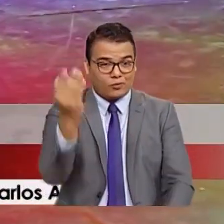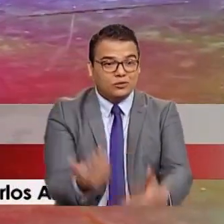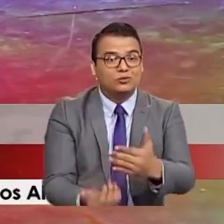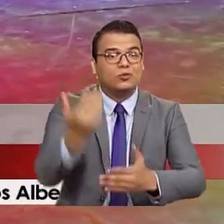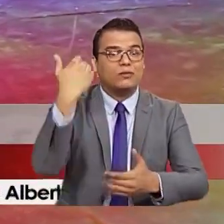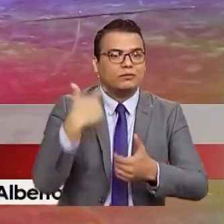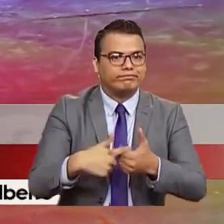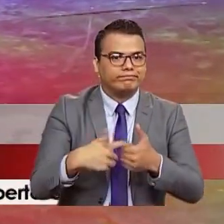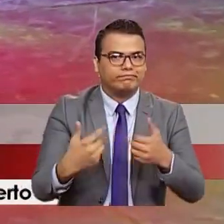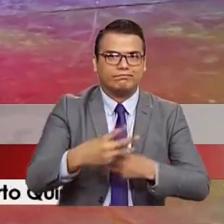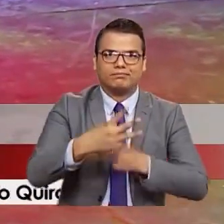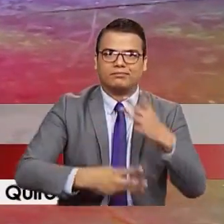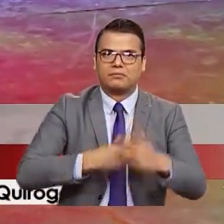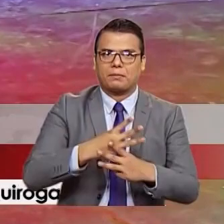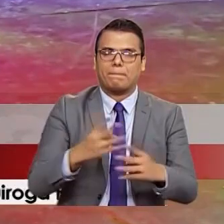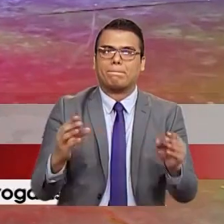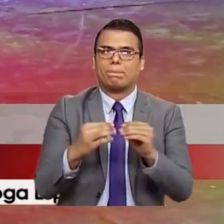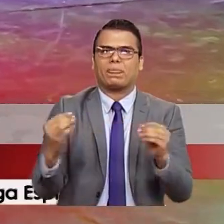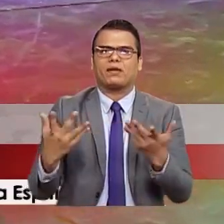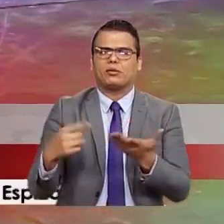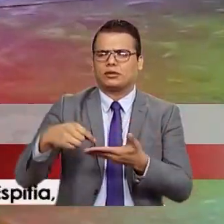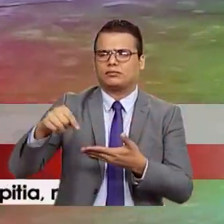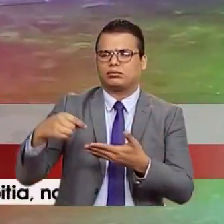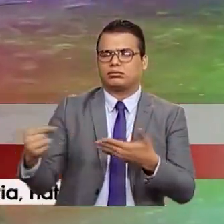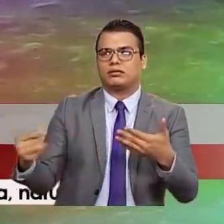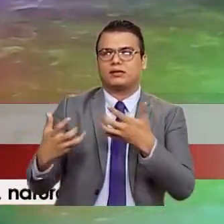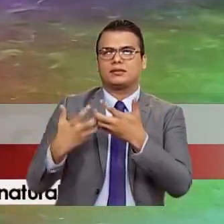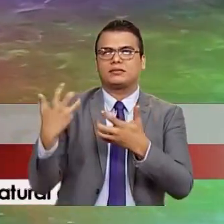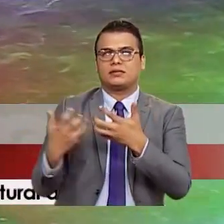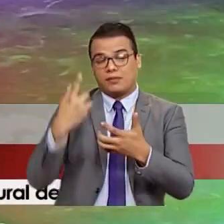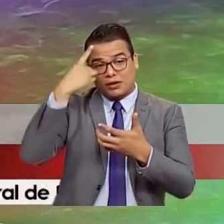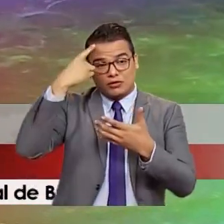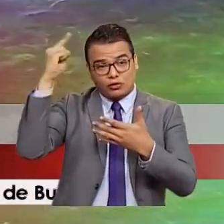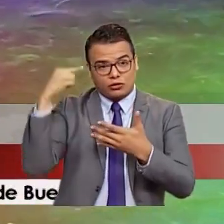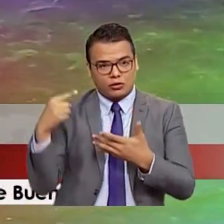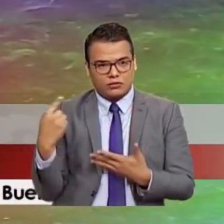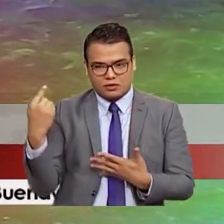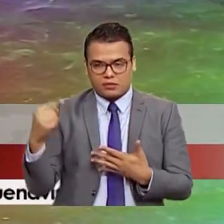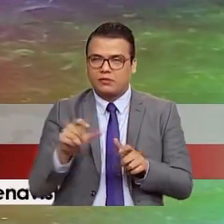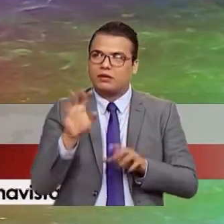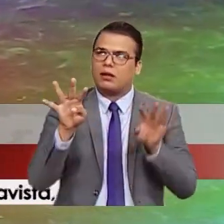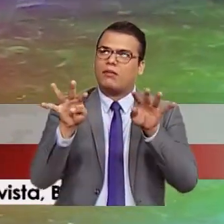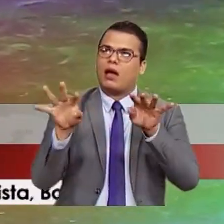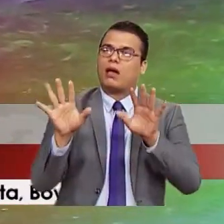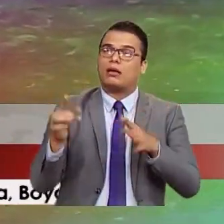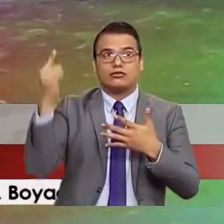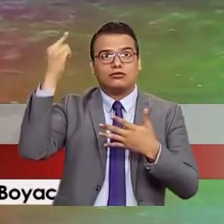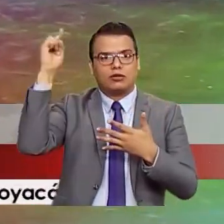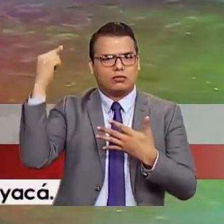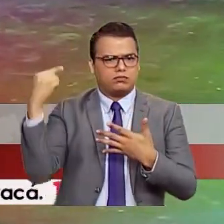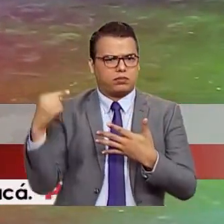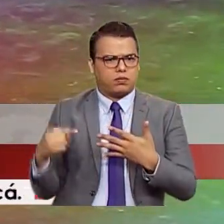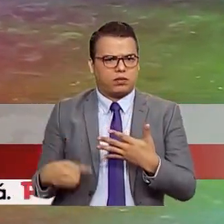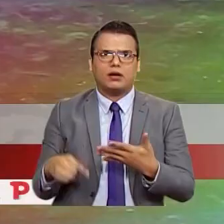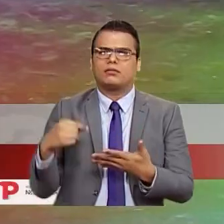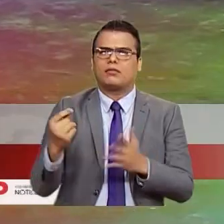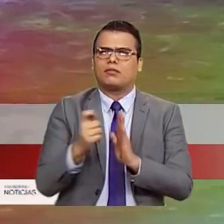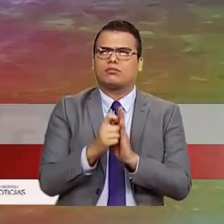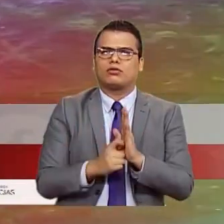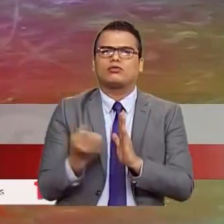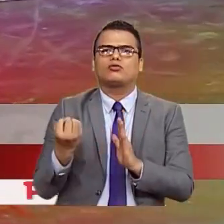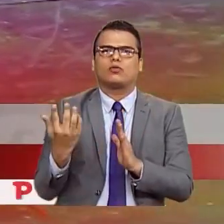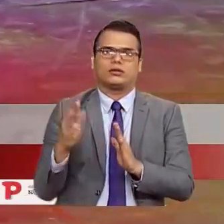en el mundial además del sistema de calificación que ha sido instantáneo y la gente ve en la pantalla inmediatamente qué puntaje